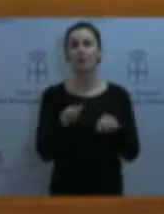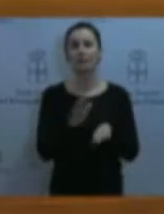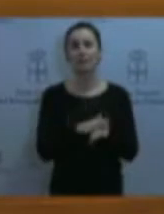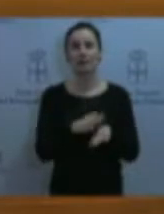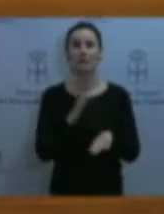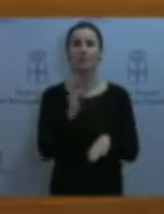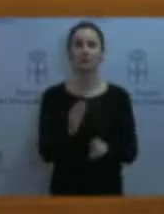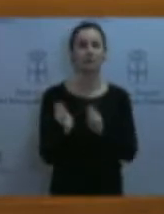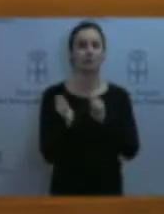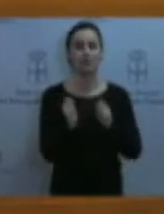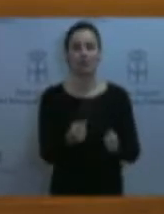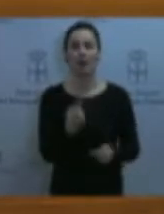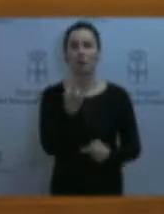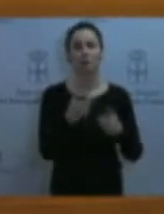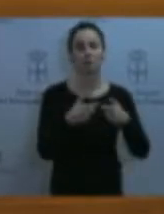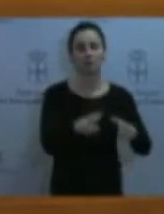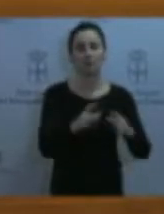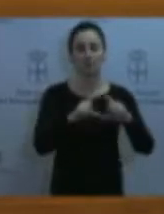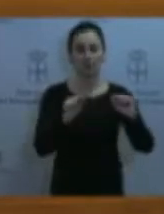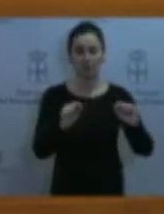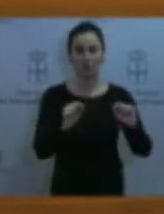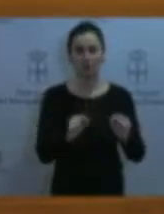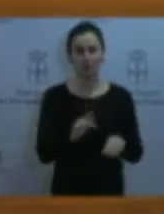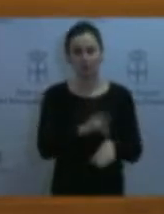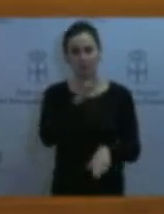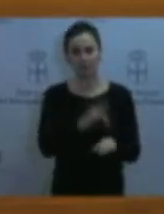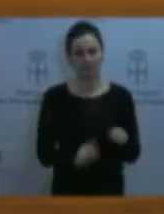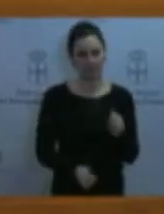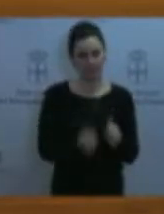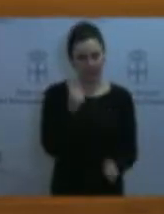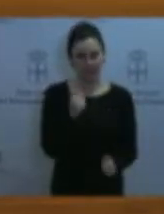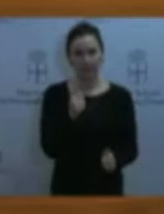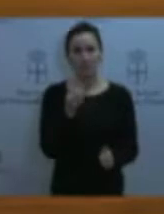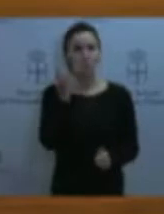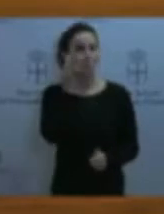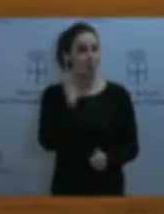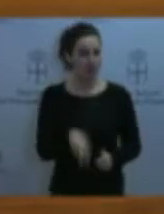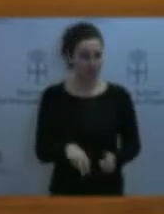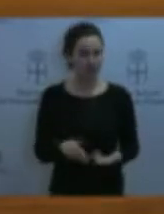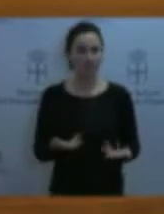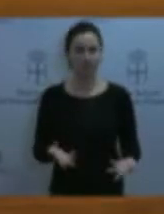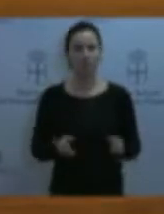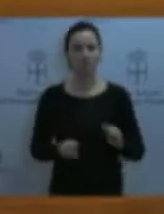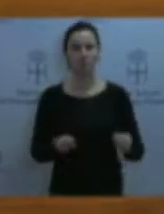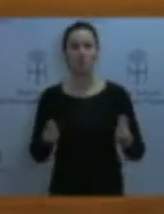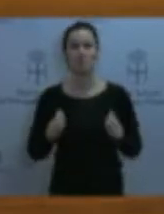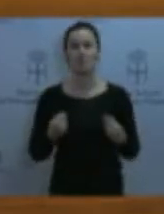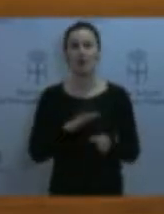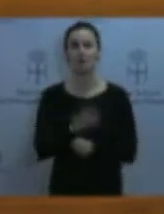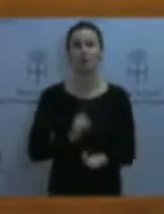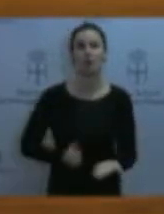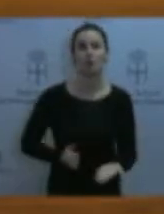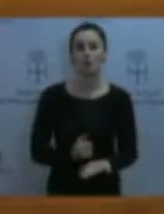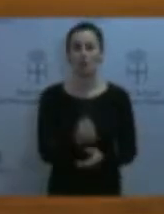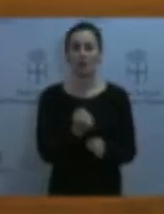más sensibles y agraviados, que es el de las mujeres que viven en el medio rural y trabajan en los sectores de referencia, que son, ya